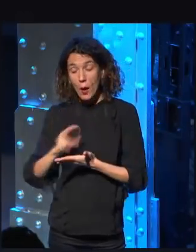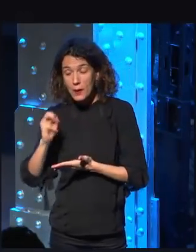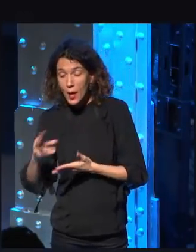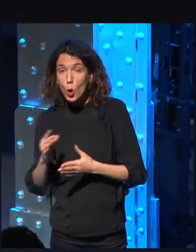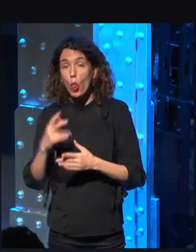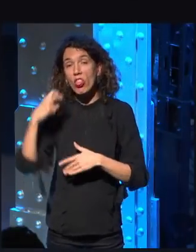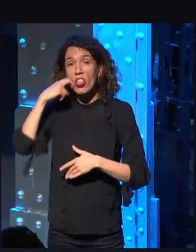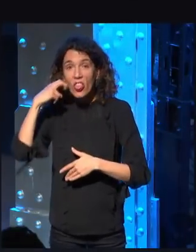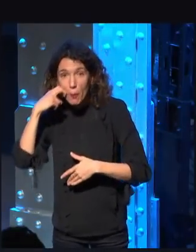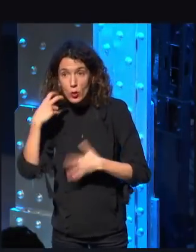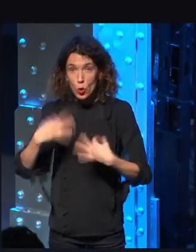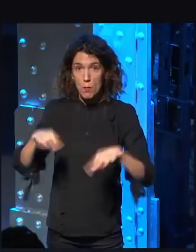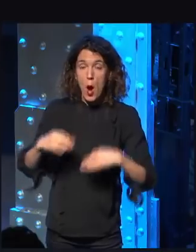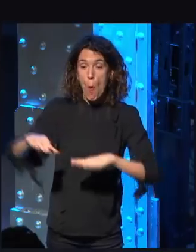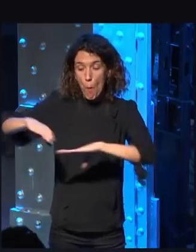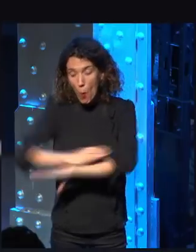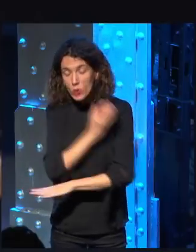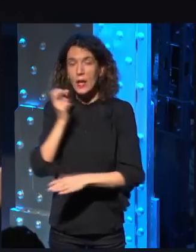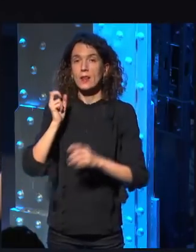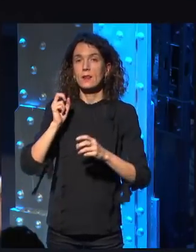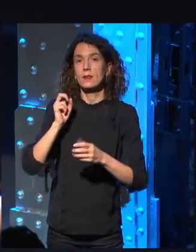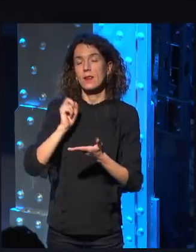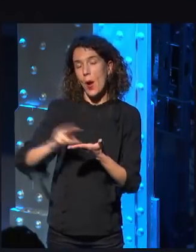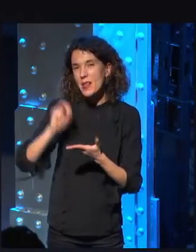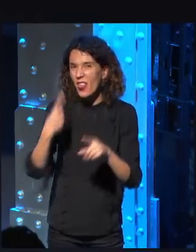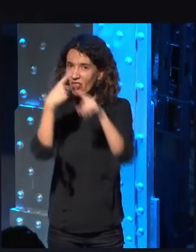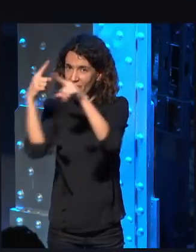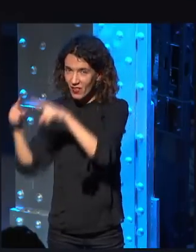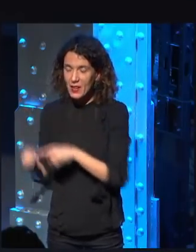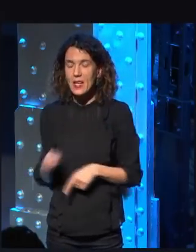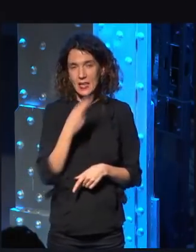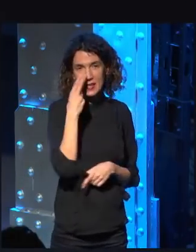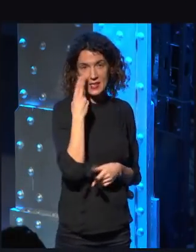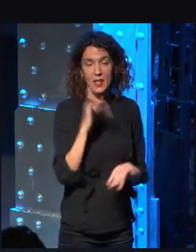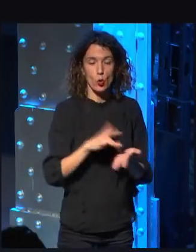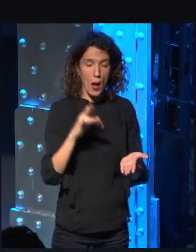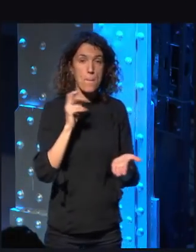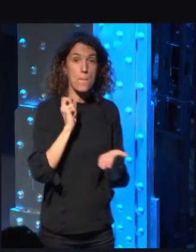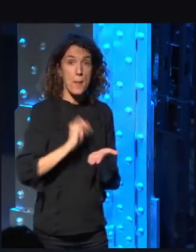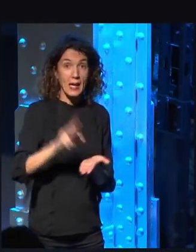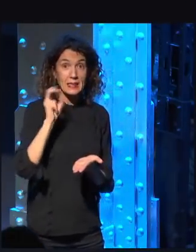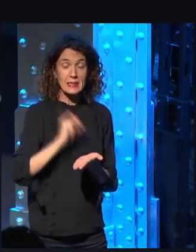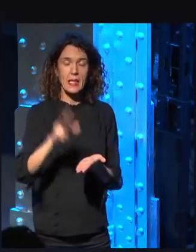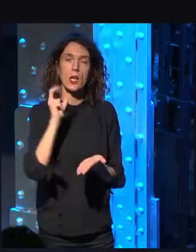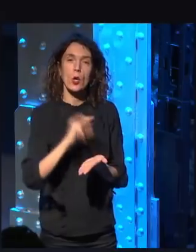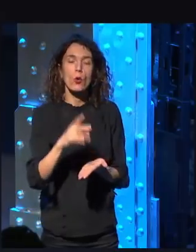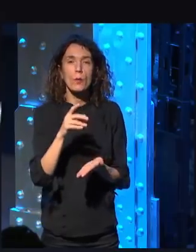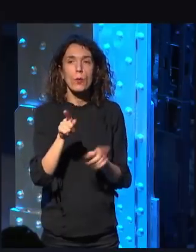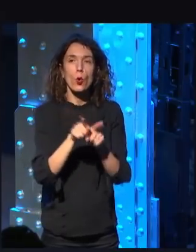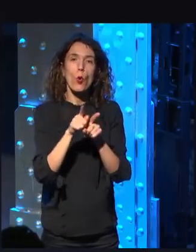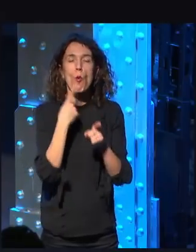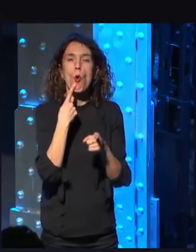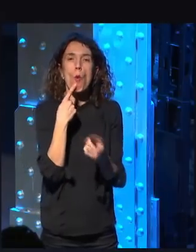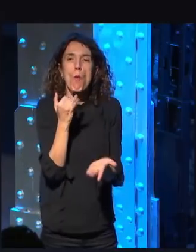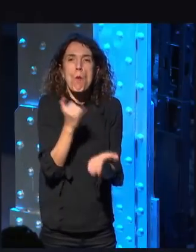con zapatillas o con botas. Y me parecía muy interesante también esa idea del paseo como ese test,